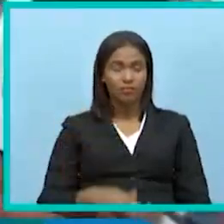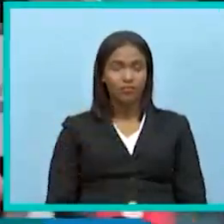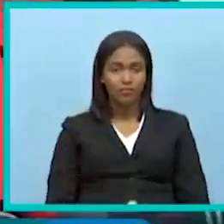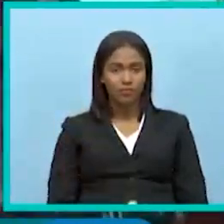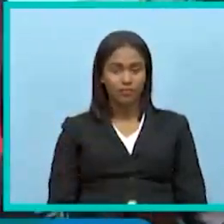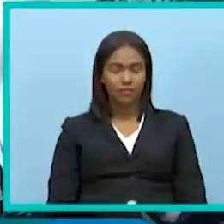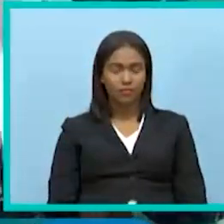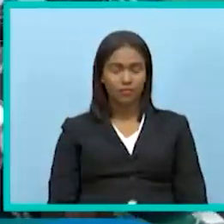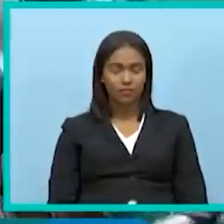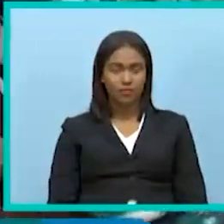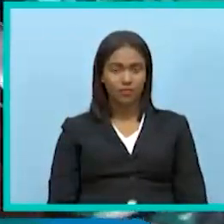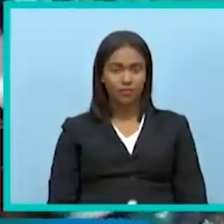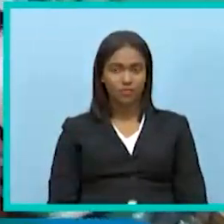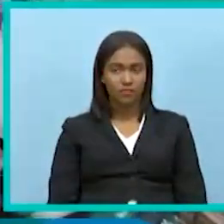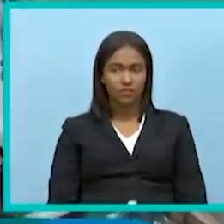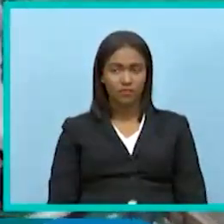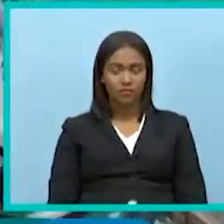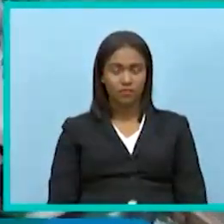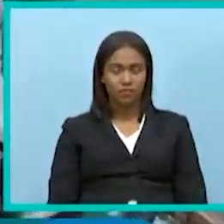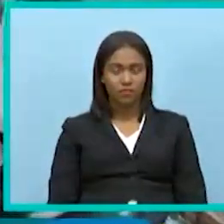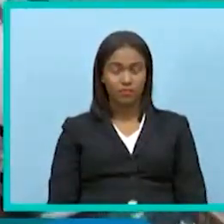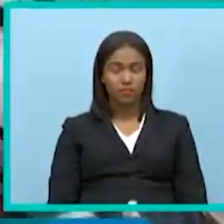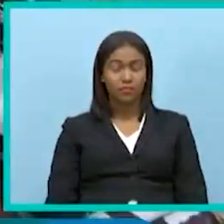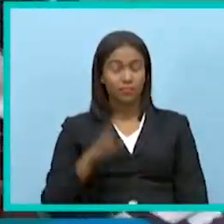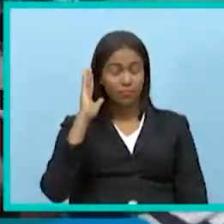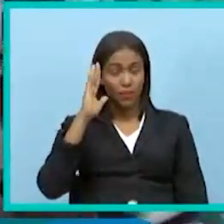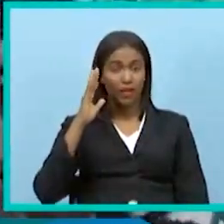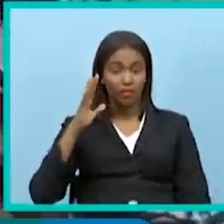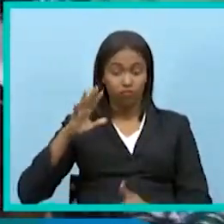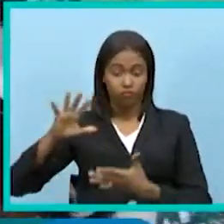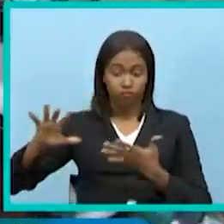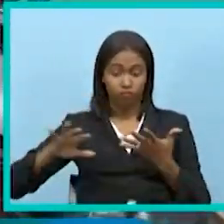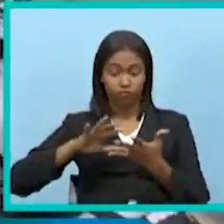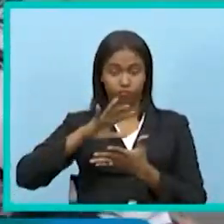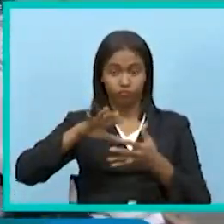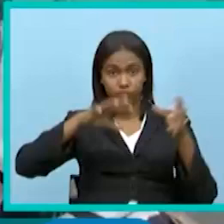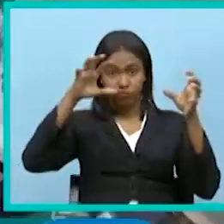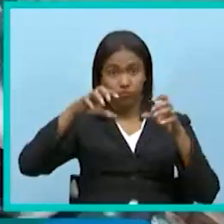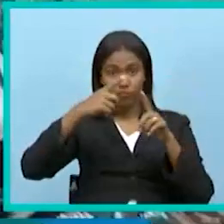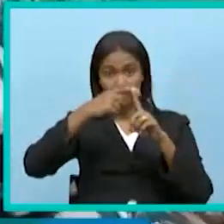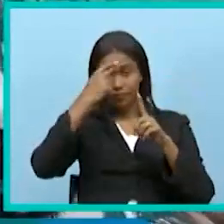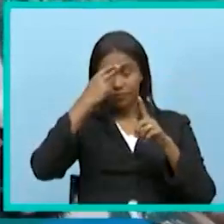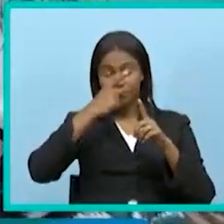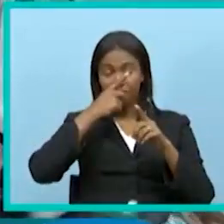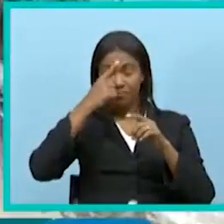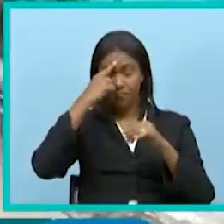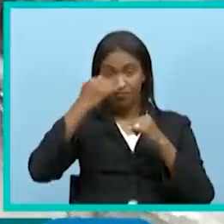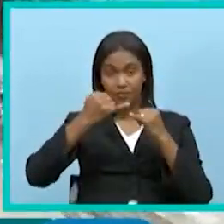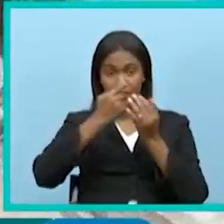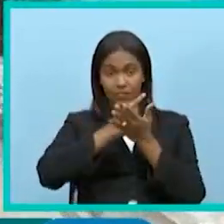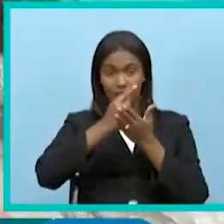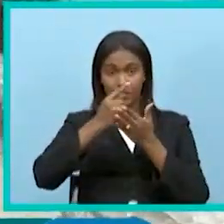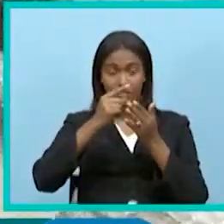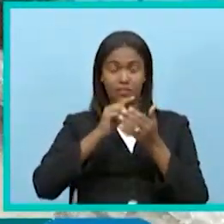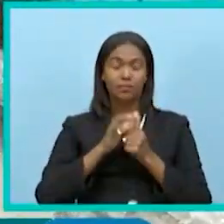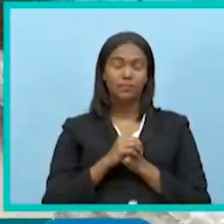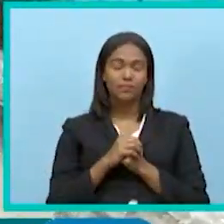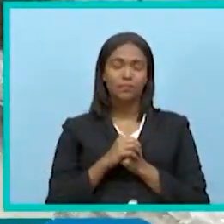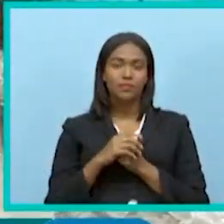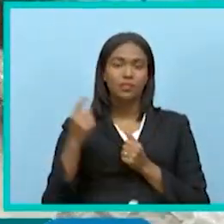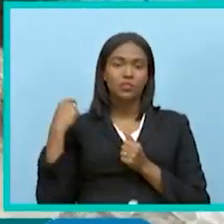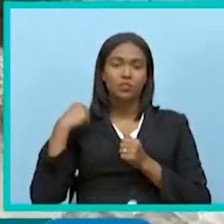la tormenta tropical Fiona, que se espera toque suelo dominicano este fin de semana. Le pedimos al gobierno